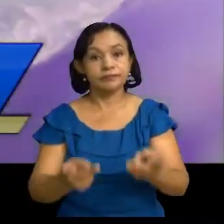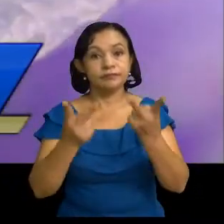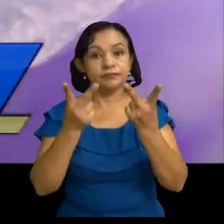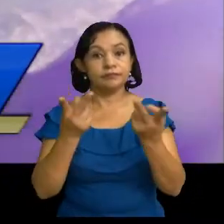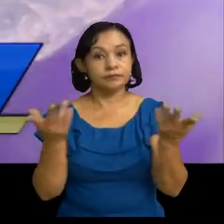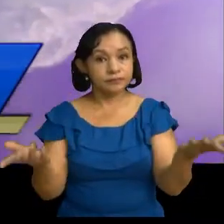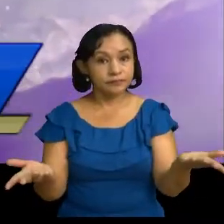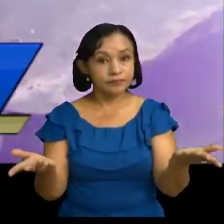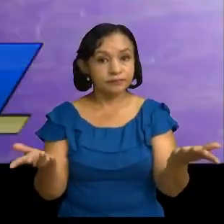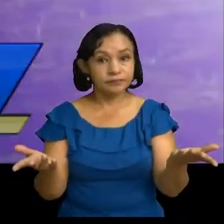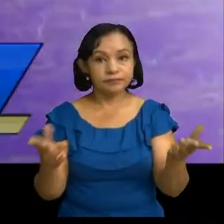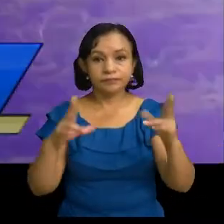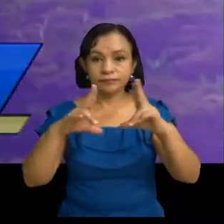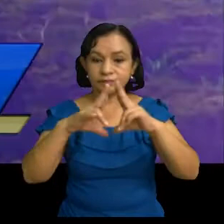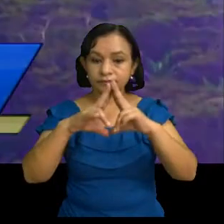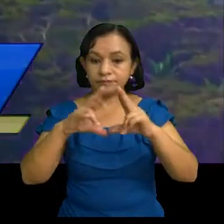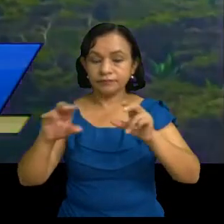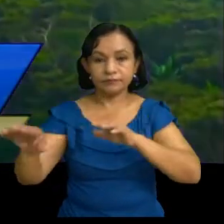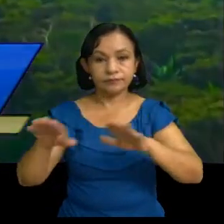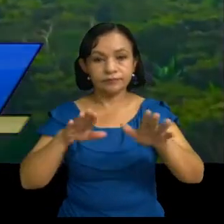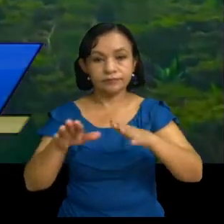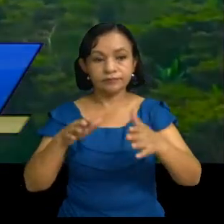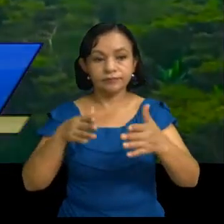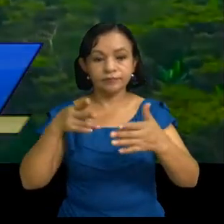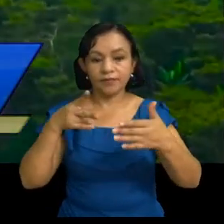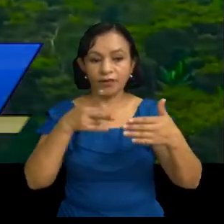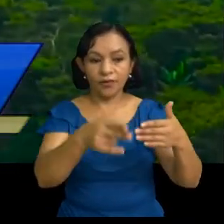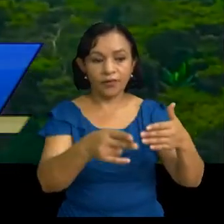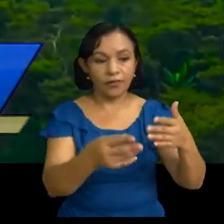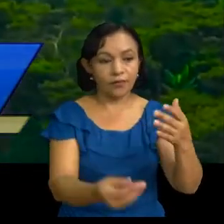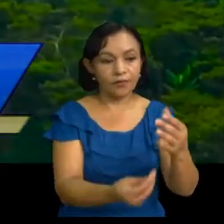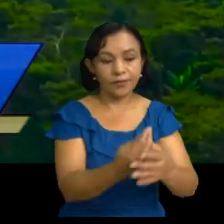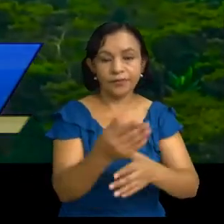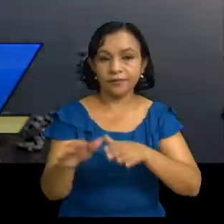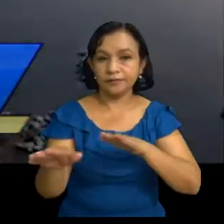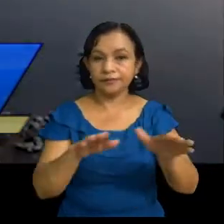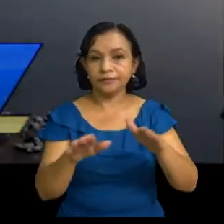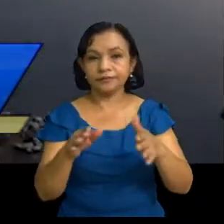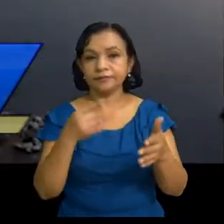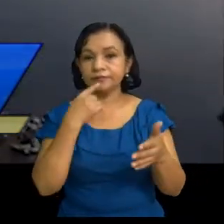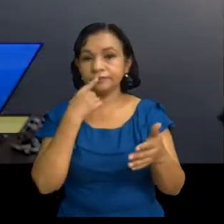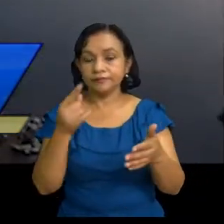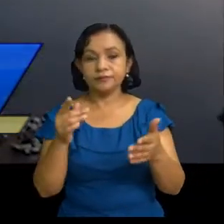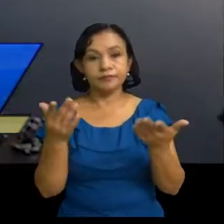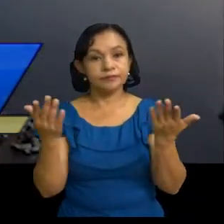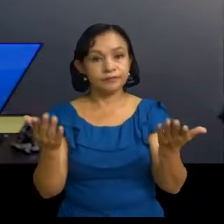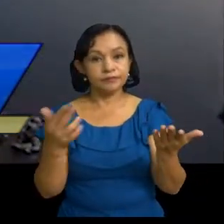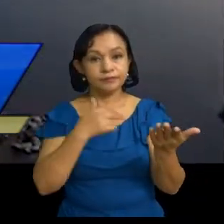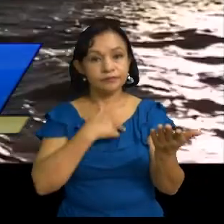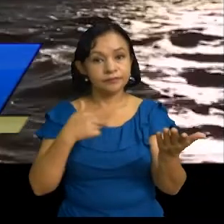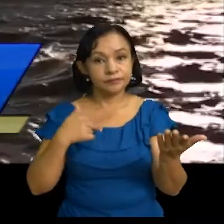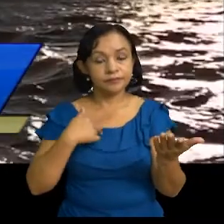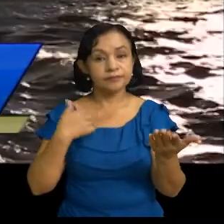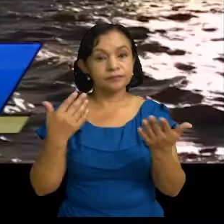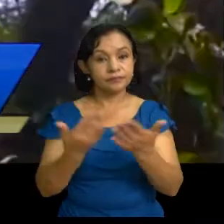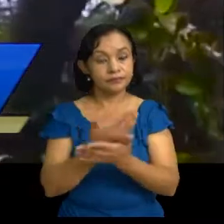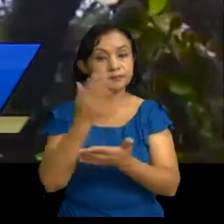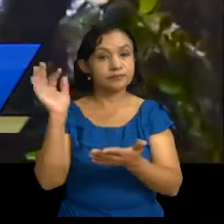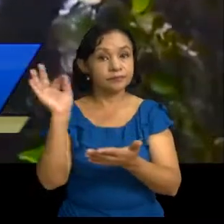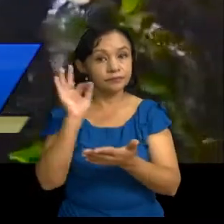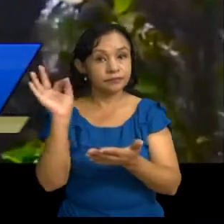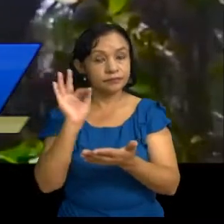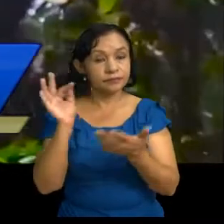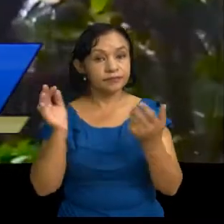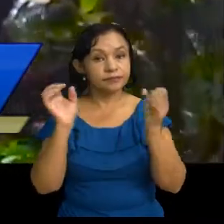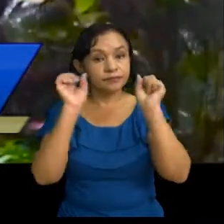no en nuestro país no va a faltar el alimento lo que sí es que como decía indiana implementar y adecuar las tecnologías de